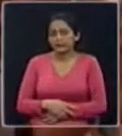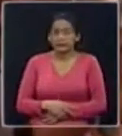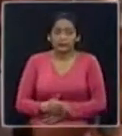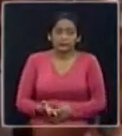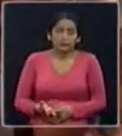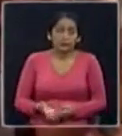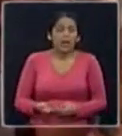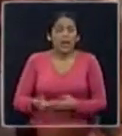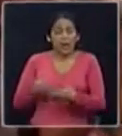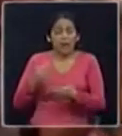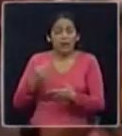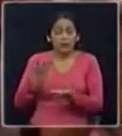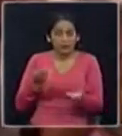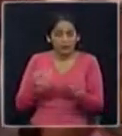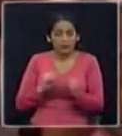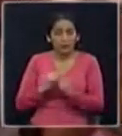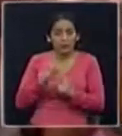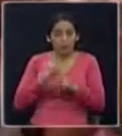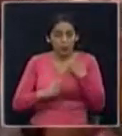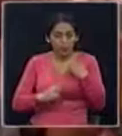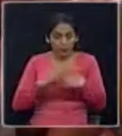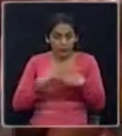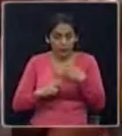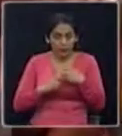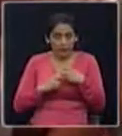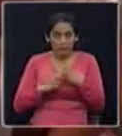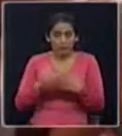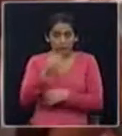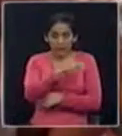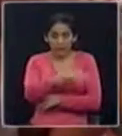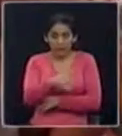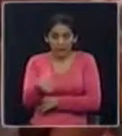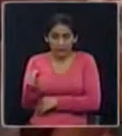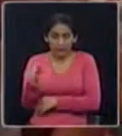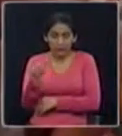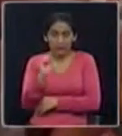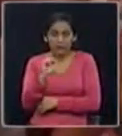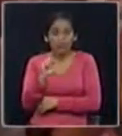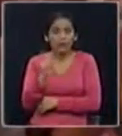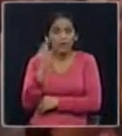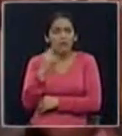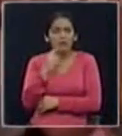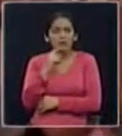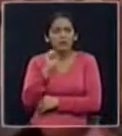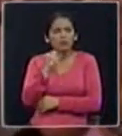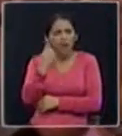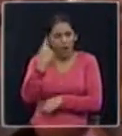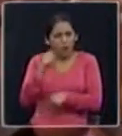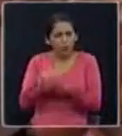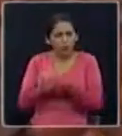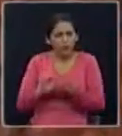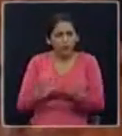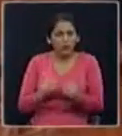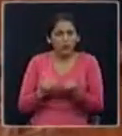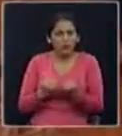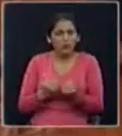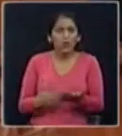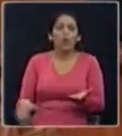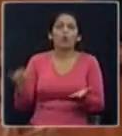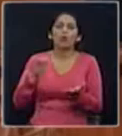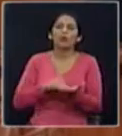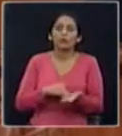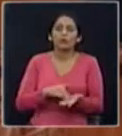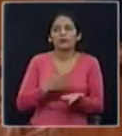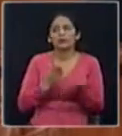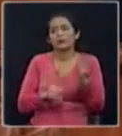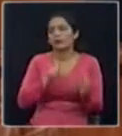algunos conflictos que consideren las partes no resueltos o una de las partes pueda ser sometido a consulta. Según Javier Sandoval,